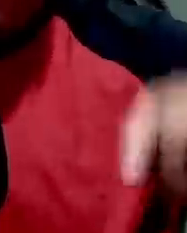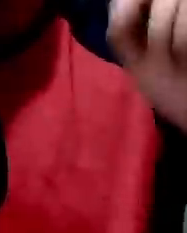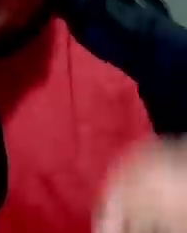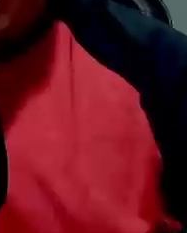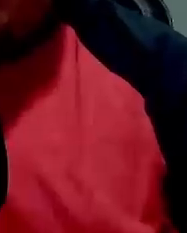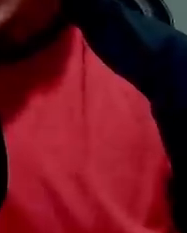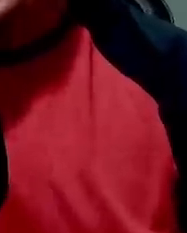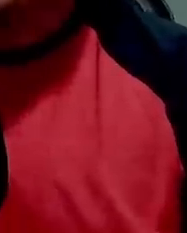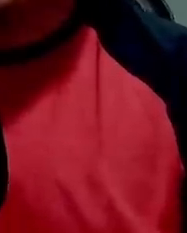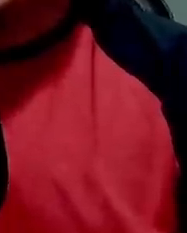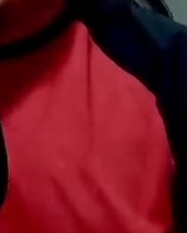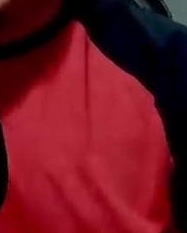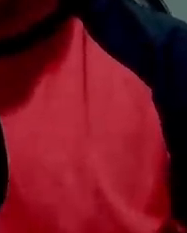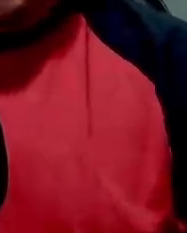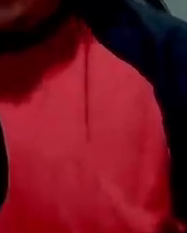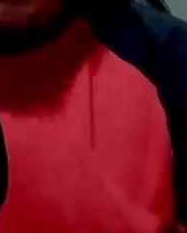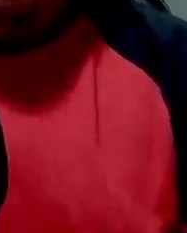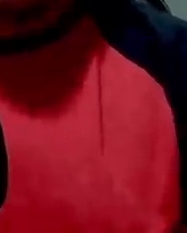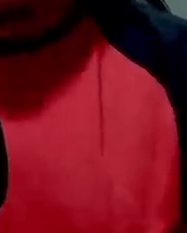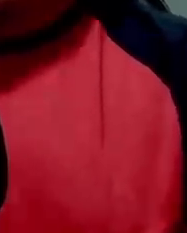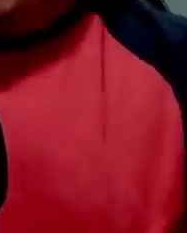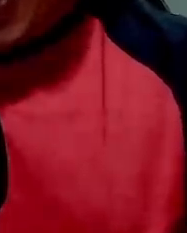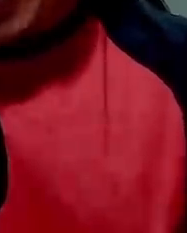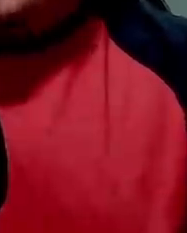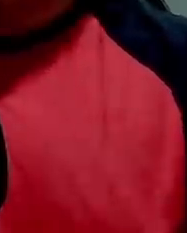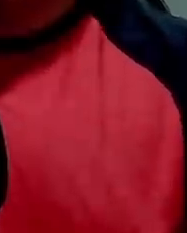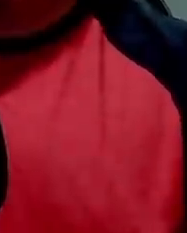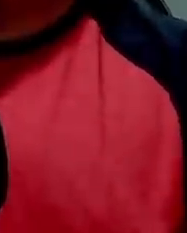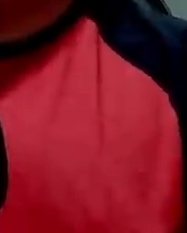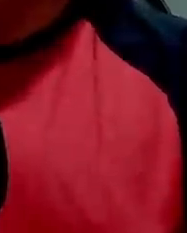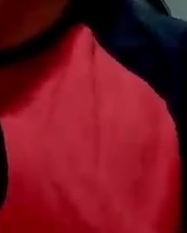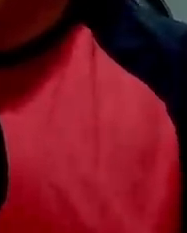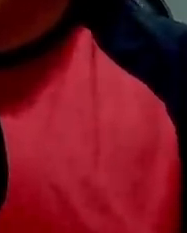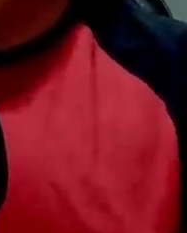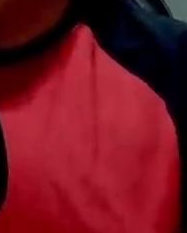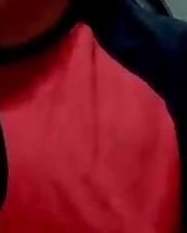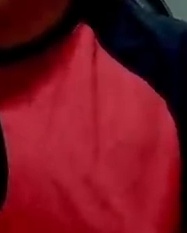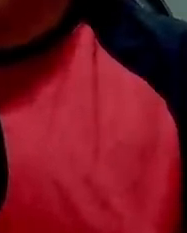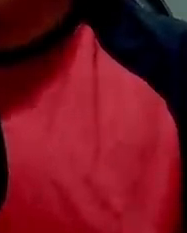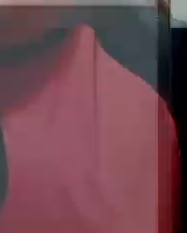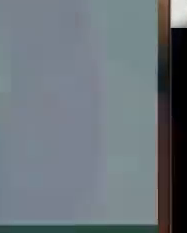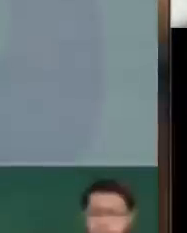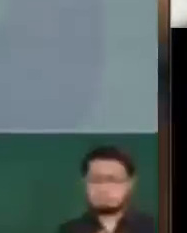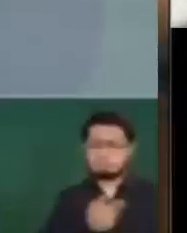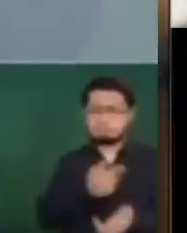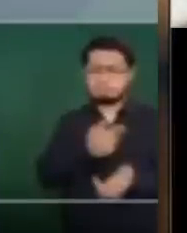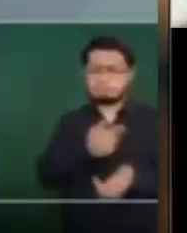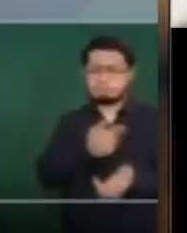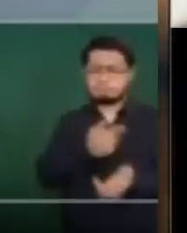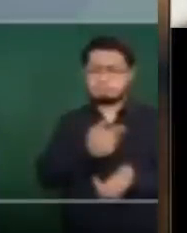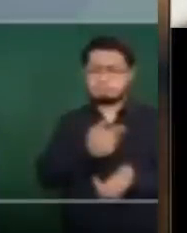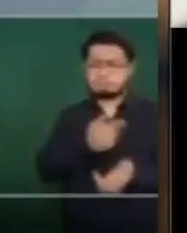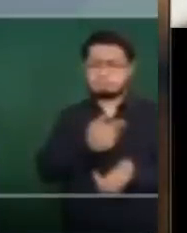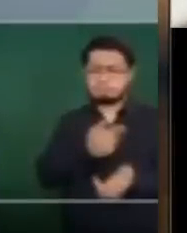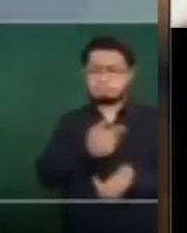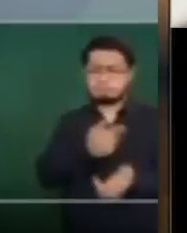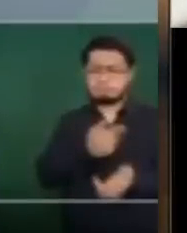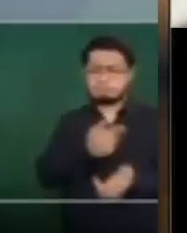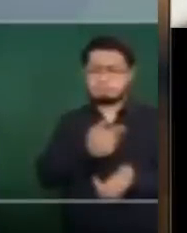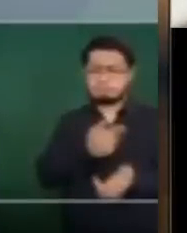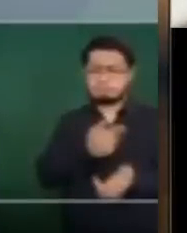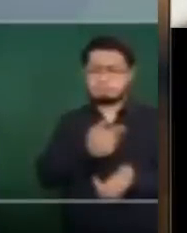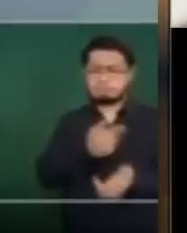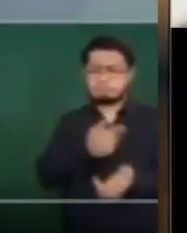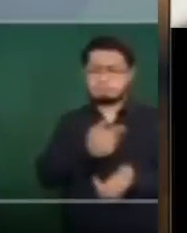a chifli ahí con lo de línea que incluso amlo les tumba tremenda mentirototota amigos amigas